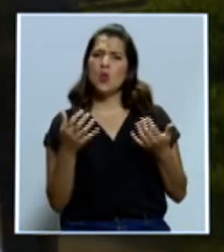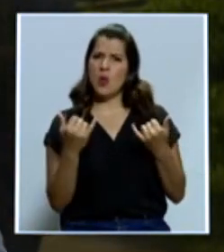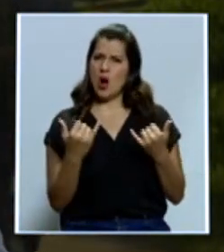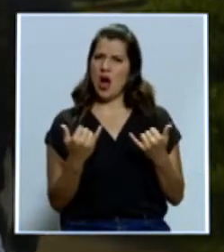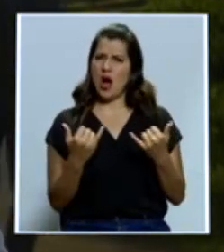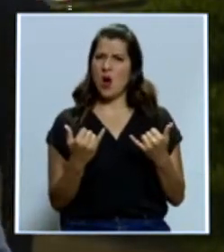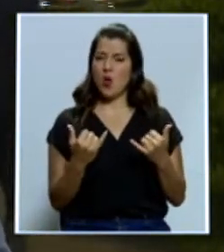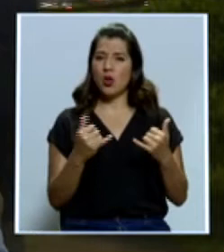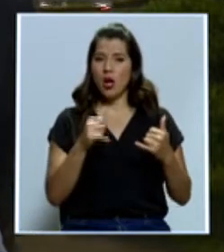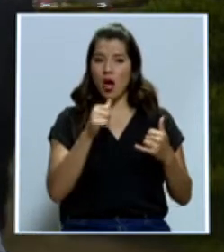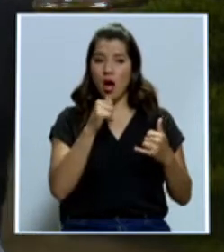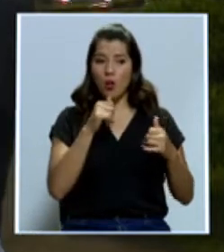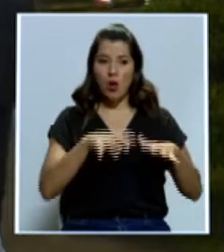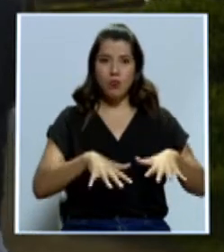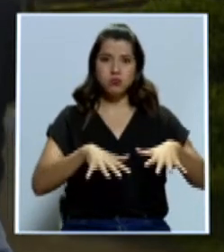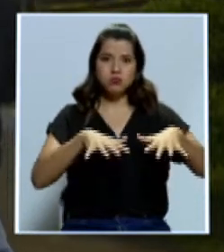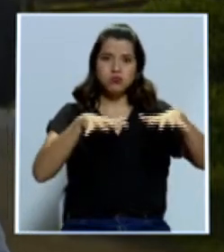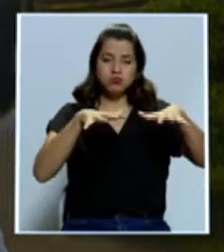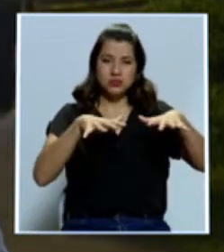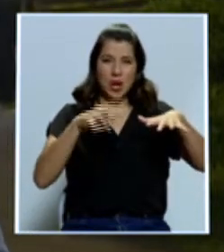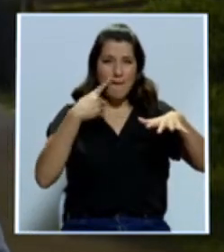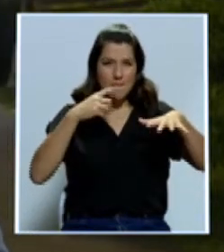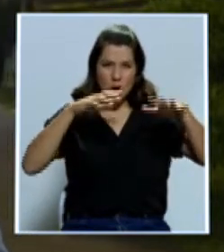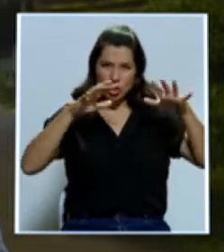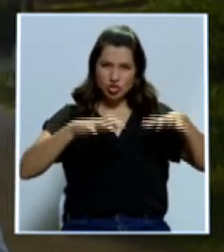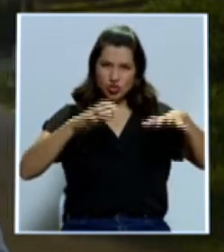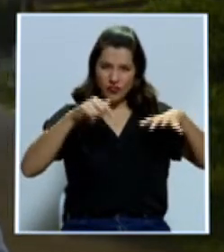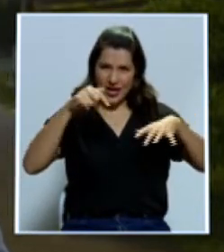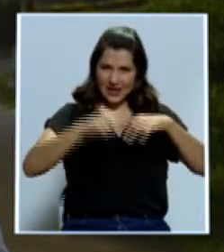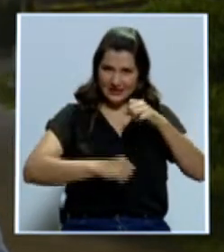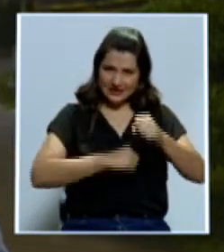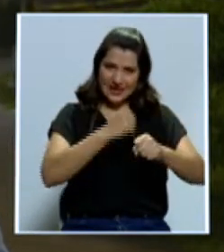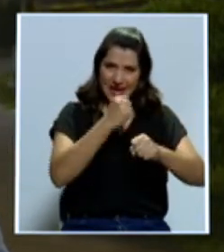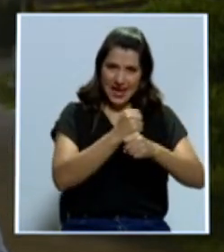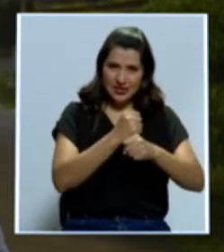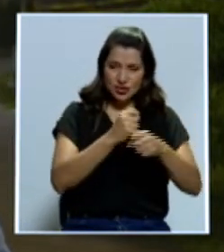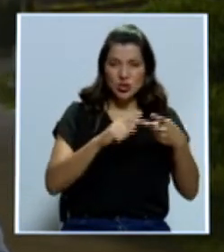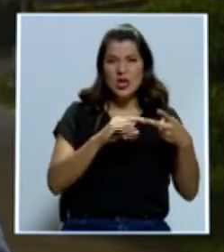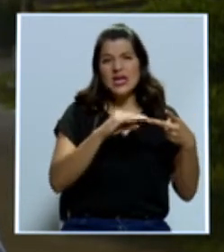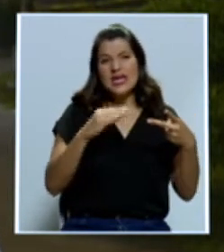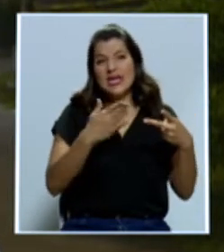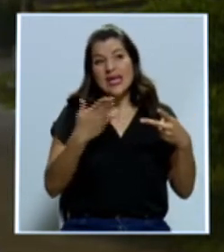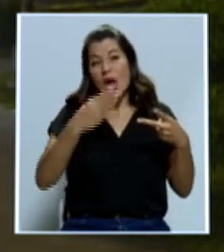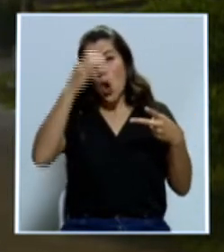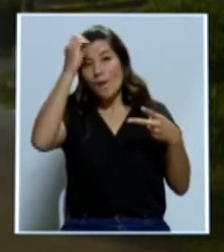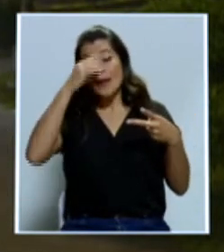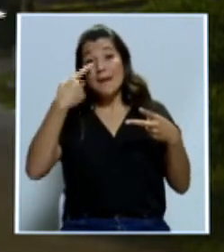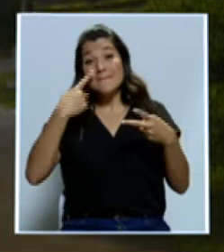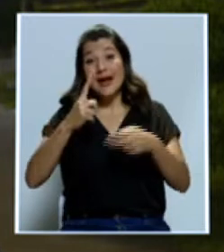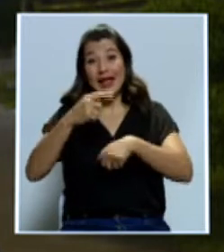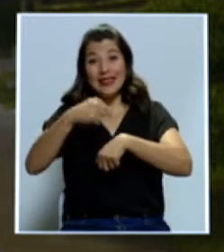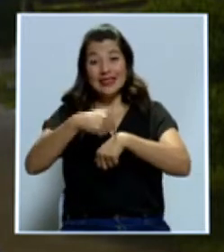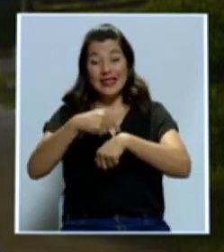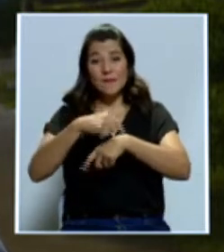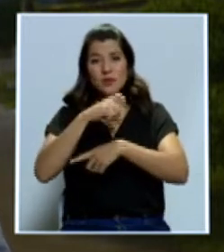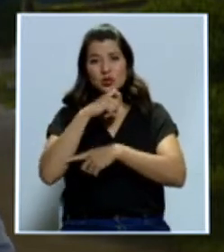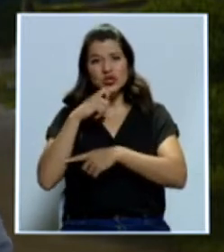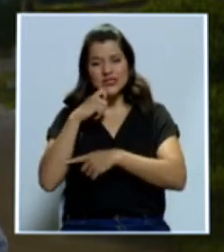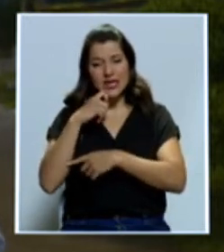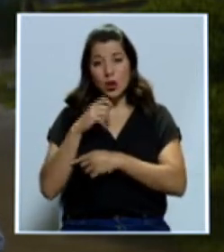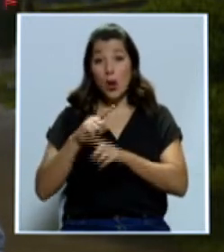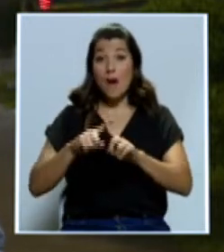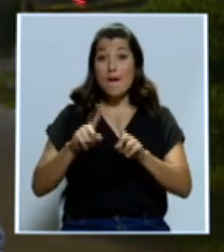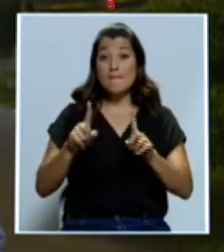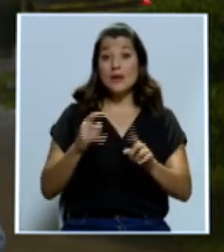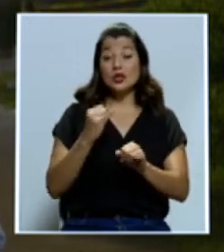el superávit en las lluvias de este año y también el análisis que se hace para la época seca. Sin embargo, en la oficina de prensa del Instituto